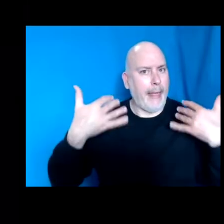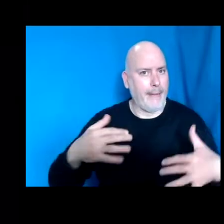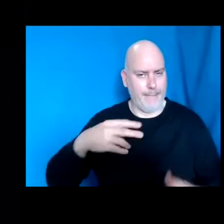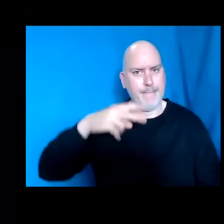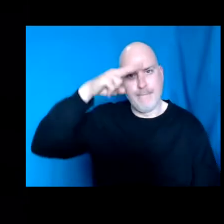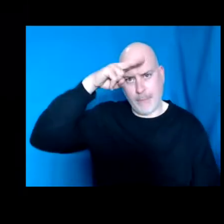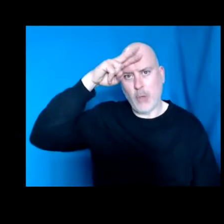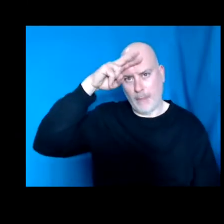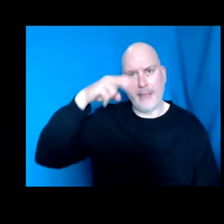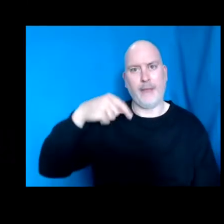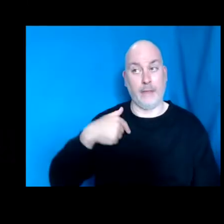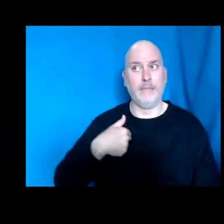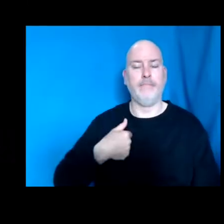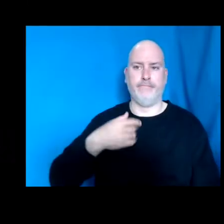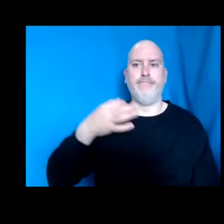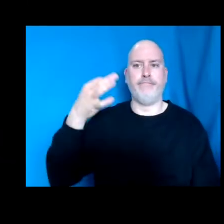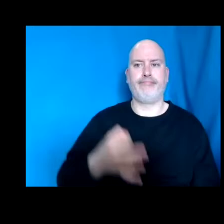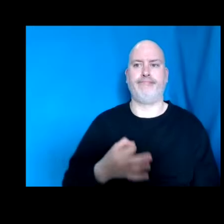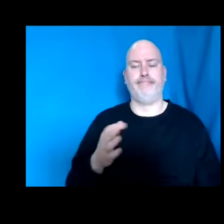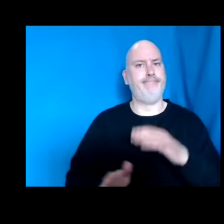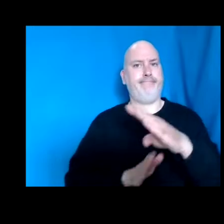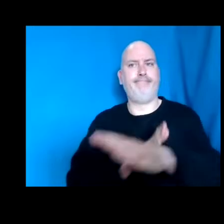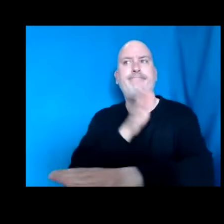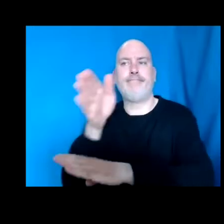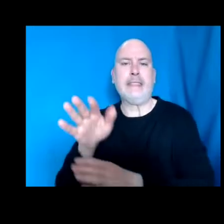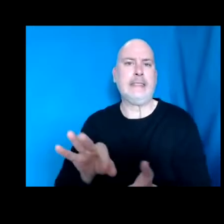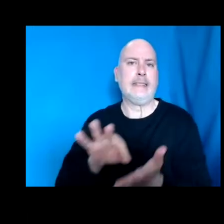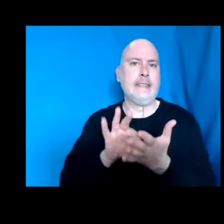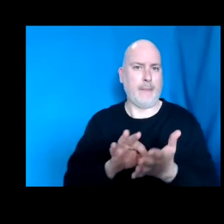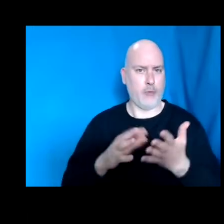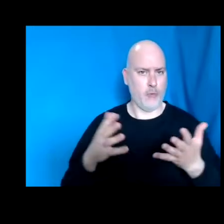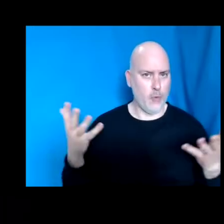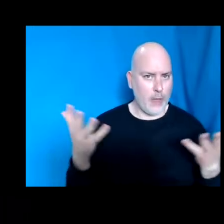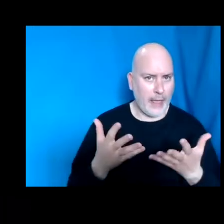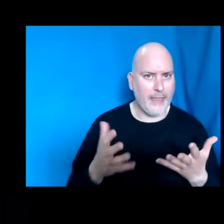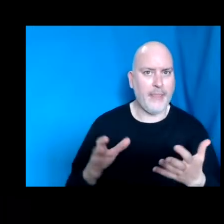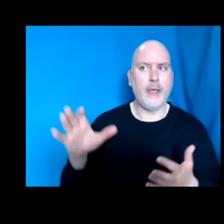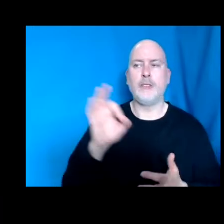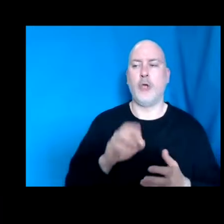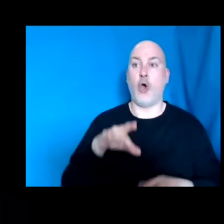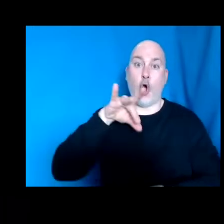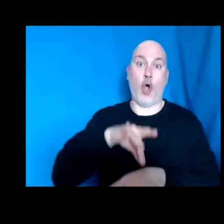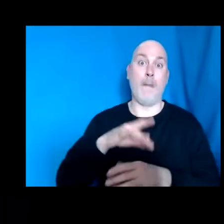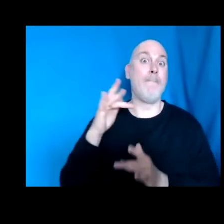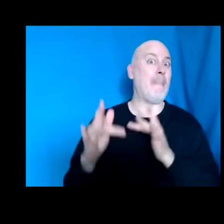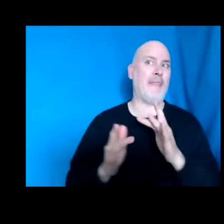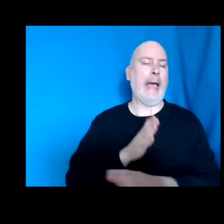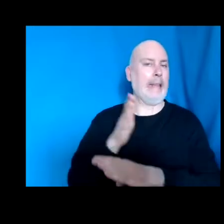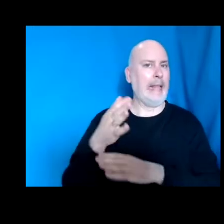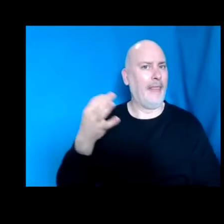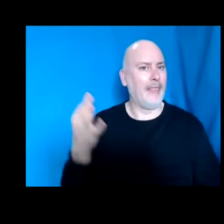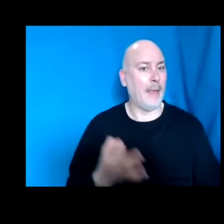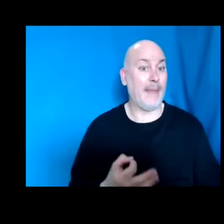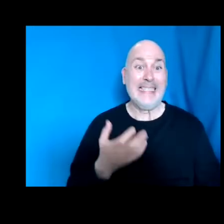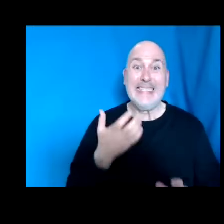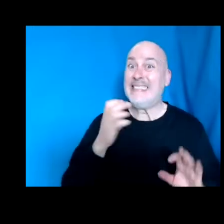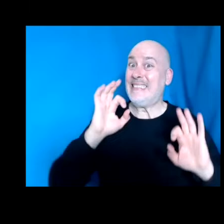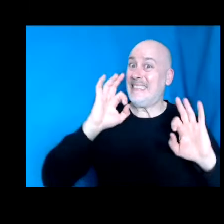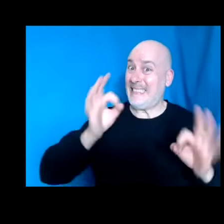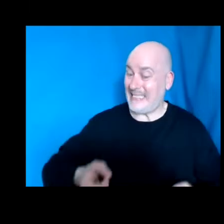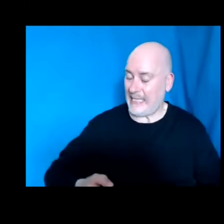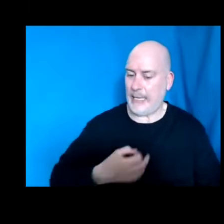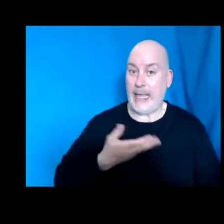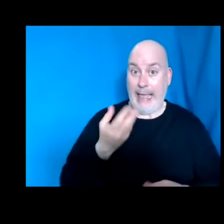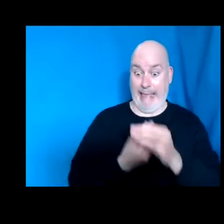debo de ir a un servicio de urgencias o cuándo debo de ir a mi pediatra. cuando el niño es menor de 3 meses, por